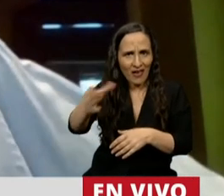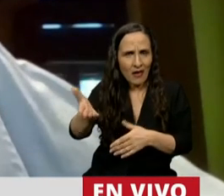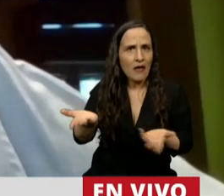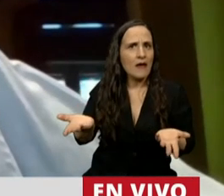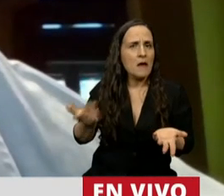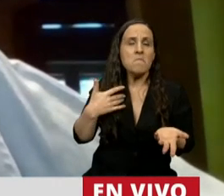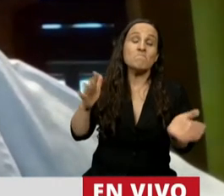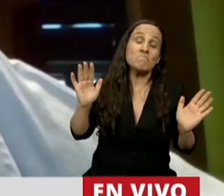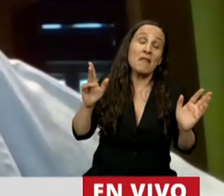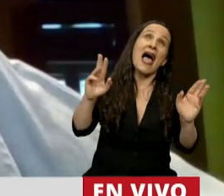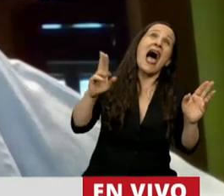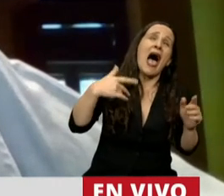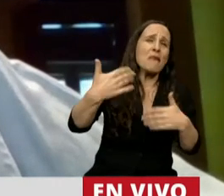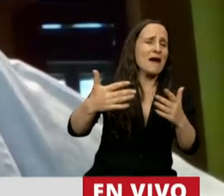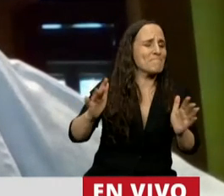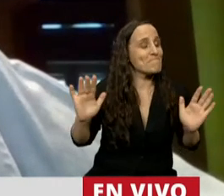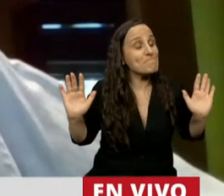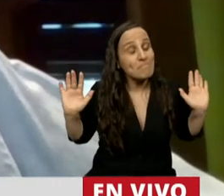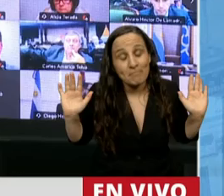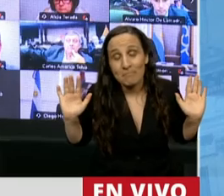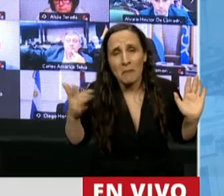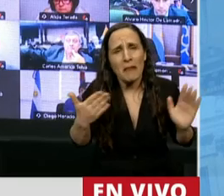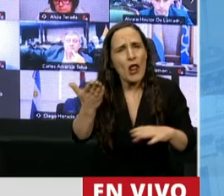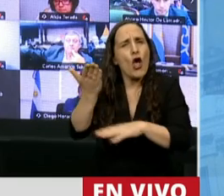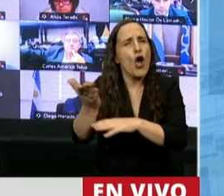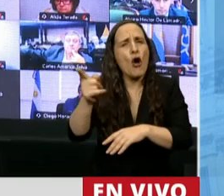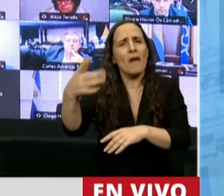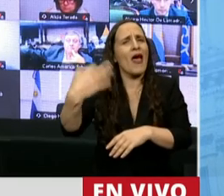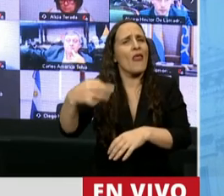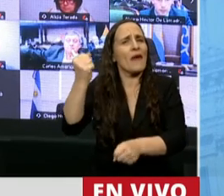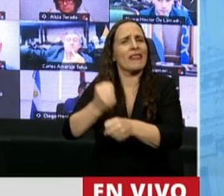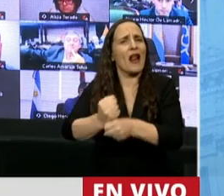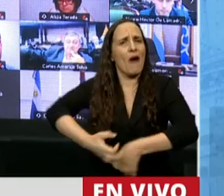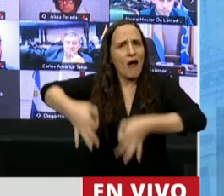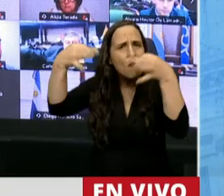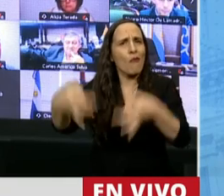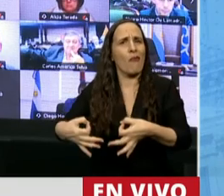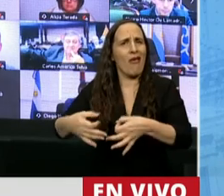expectativa, para que obre con